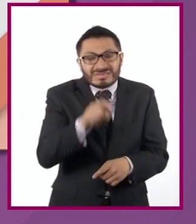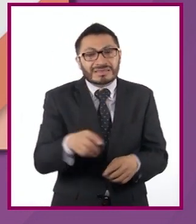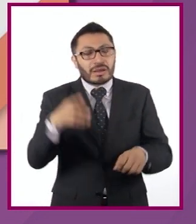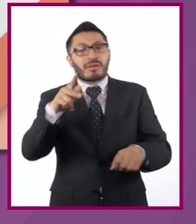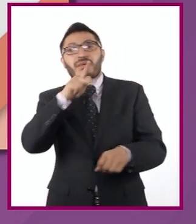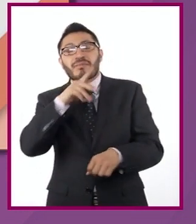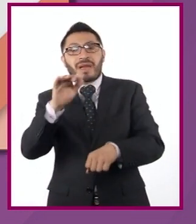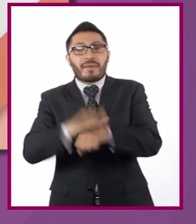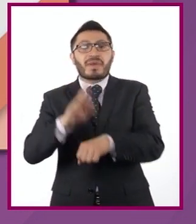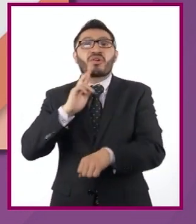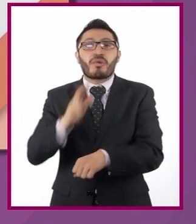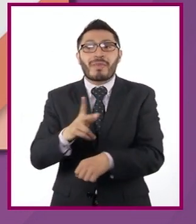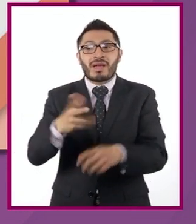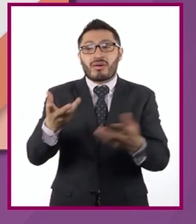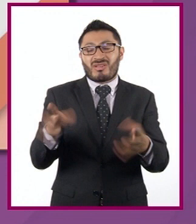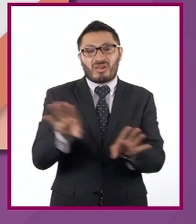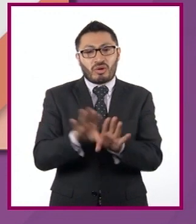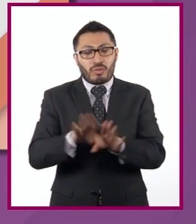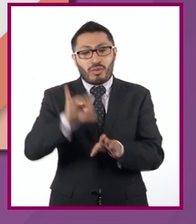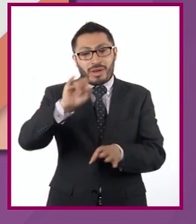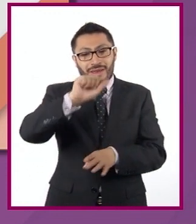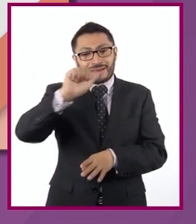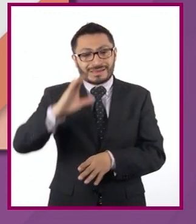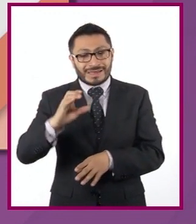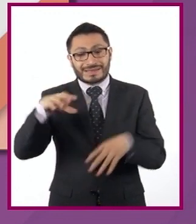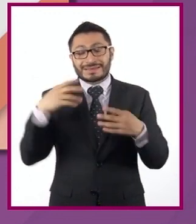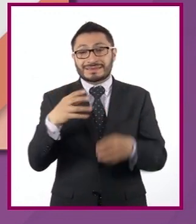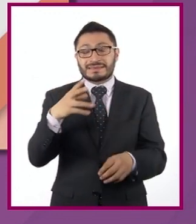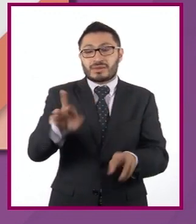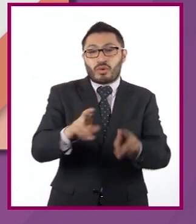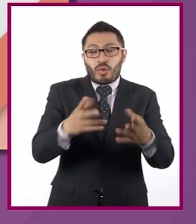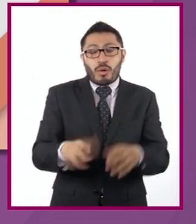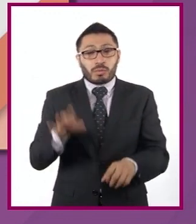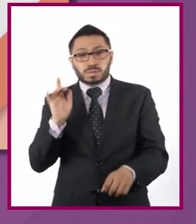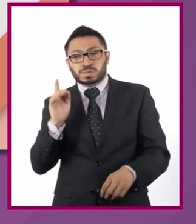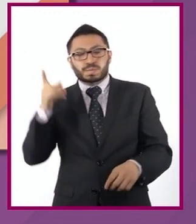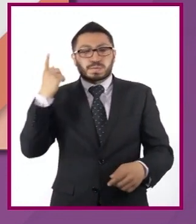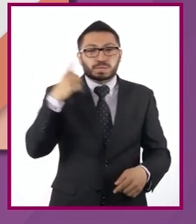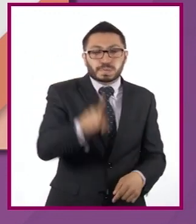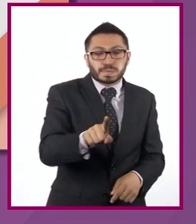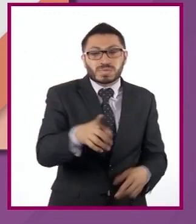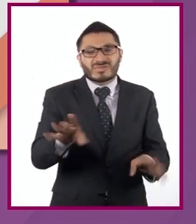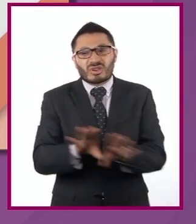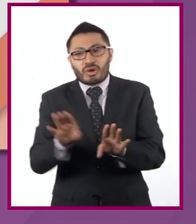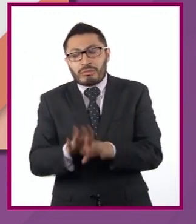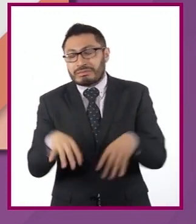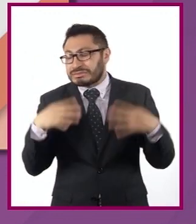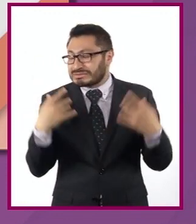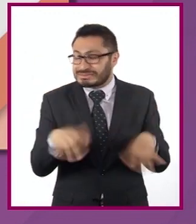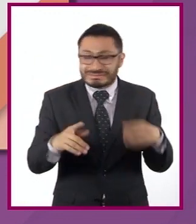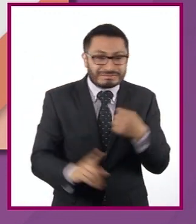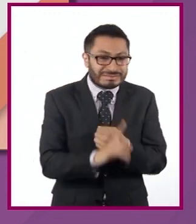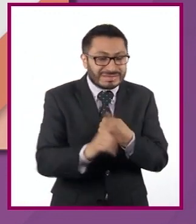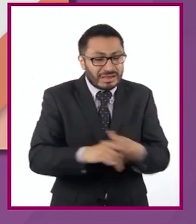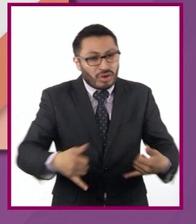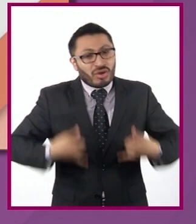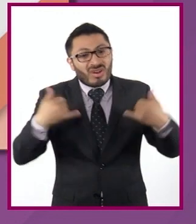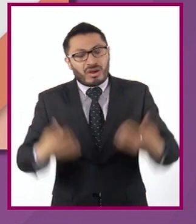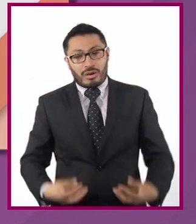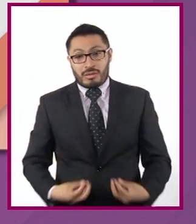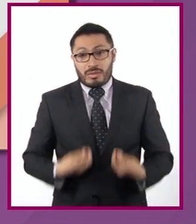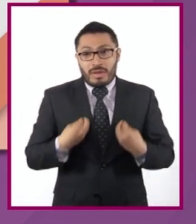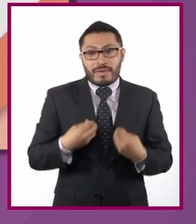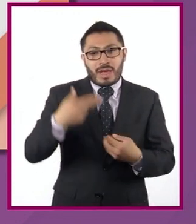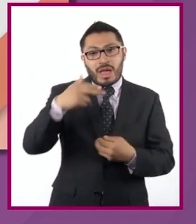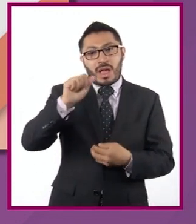llamado Isaac Custardoy, recibió una amenaza, una maldición, un vaticinio en su juventud. Vivía en La